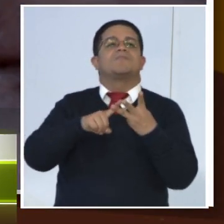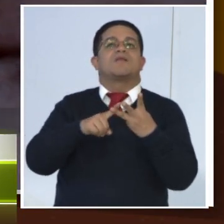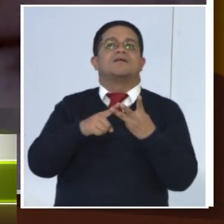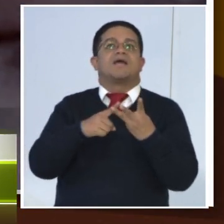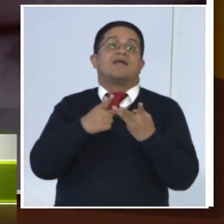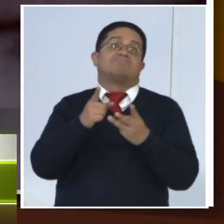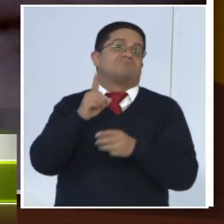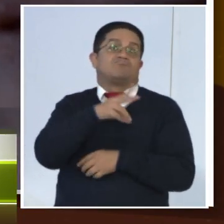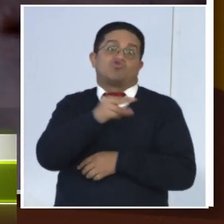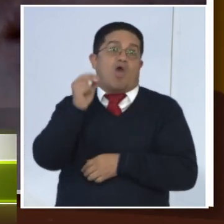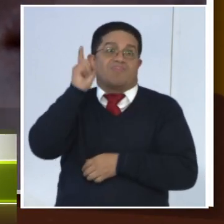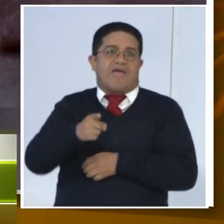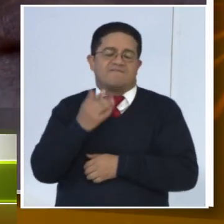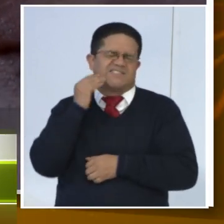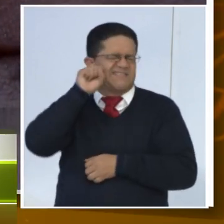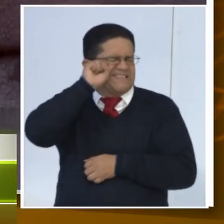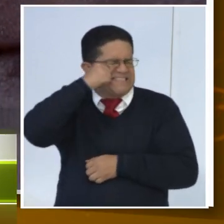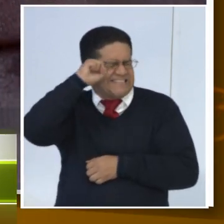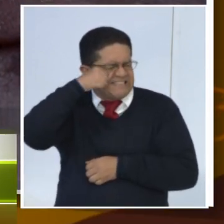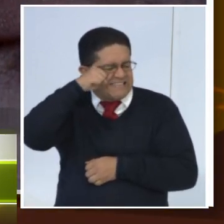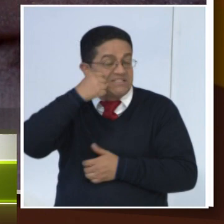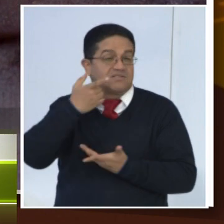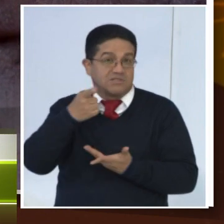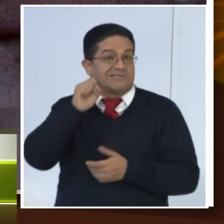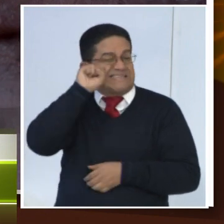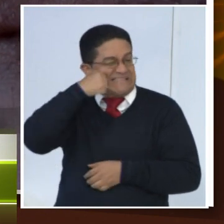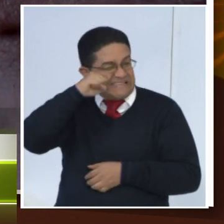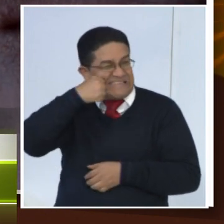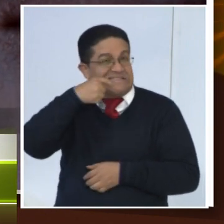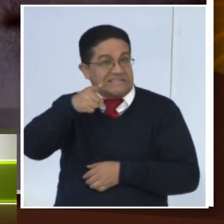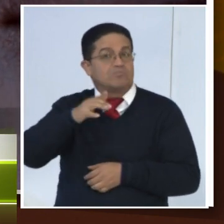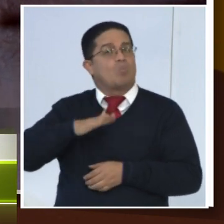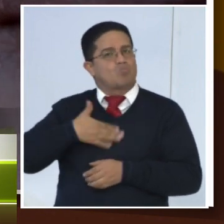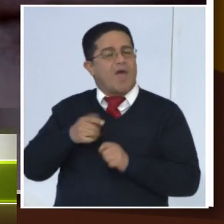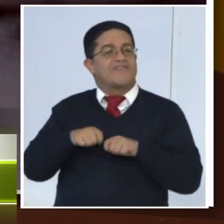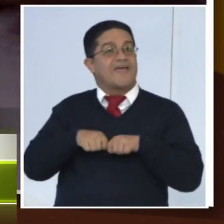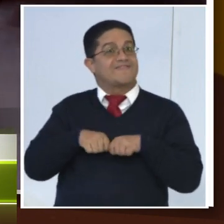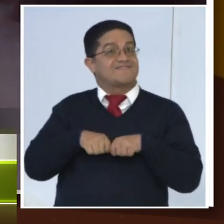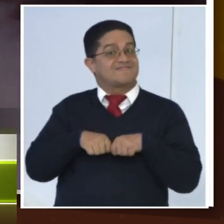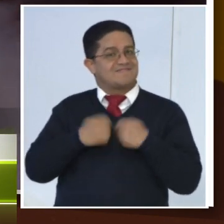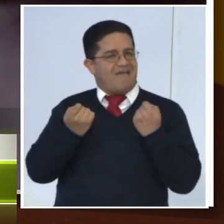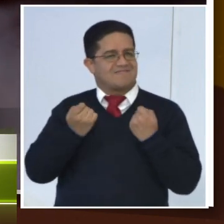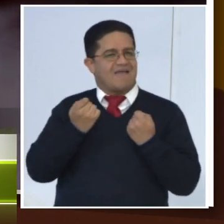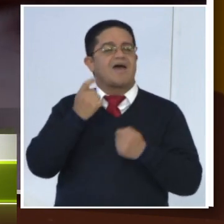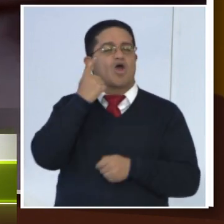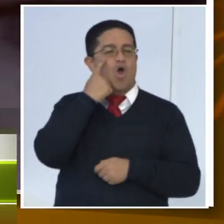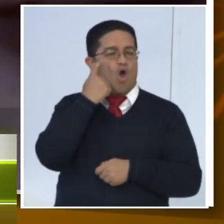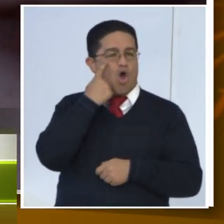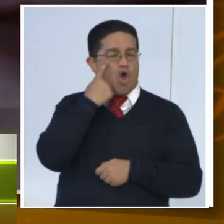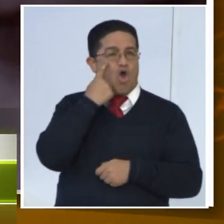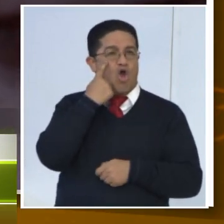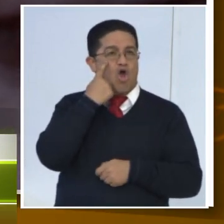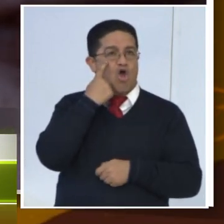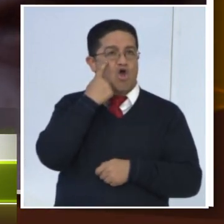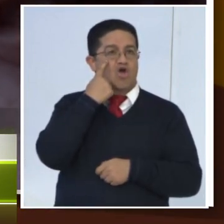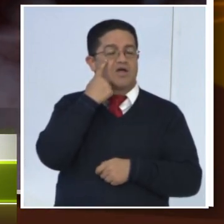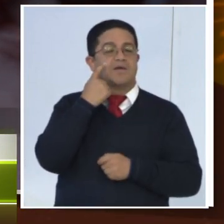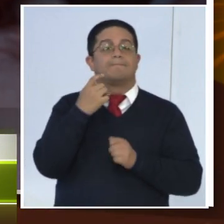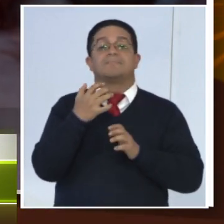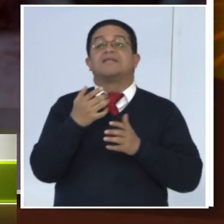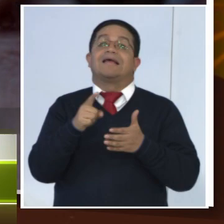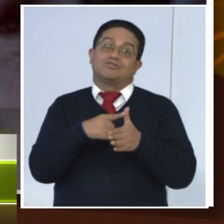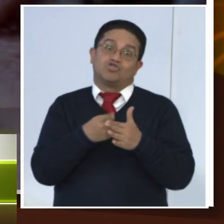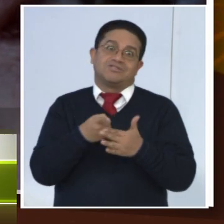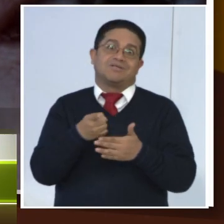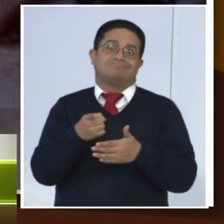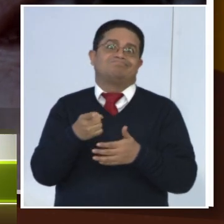frotarlo. Evidentemente, si frotas mucho el ojo, puedes hacer que esa partícula que haya entrado raye la córnea y el problema sea un